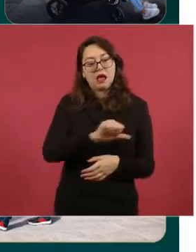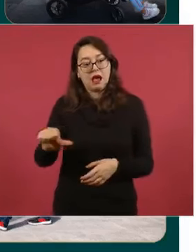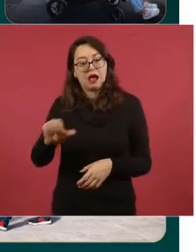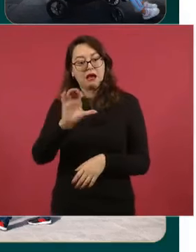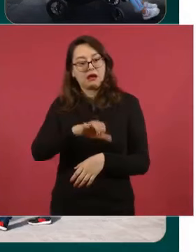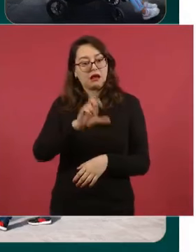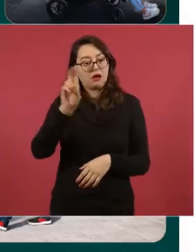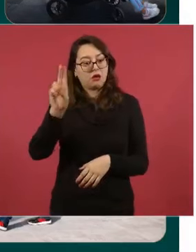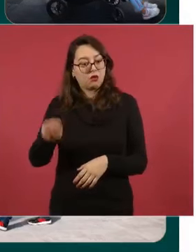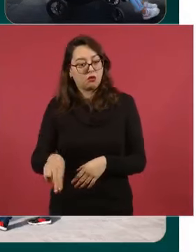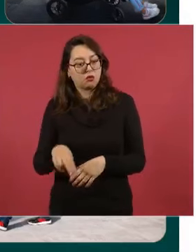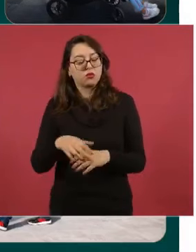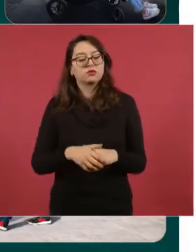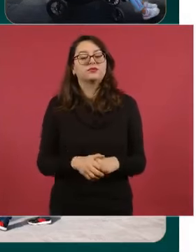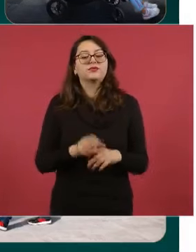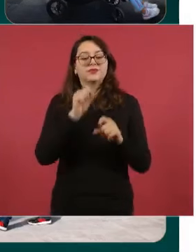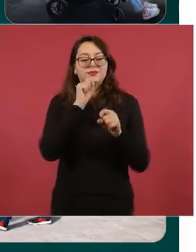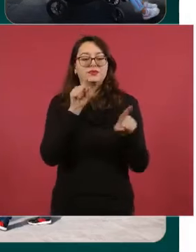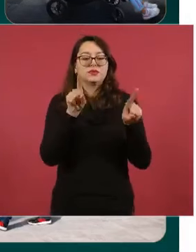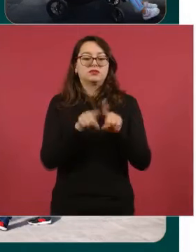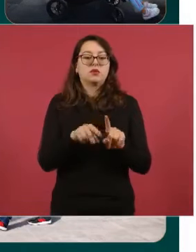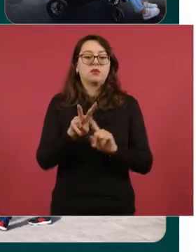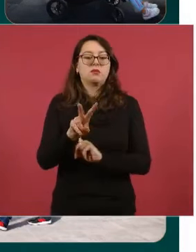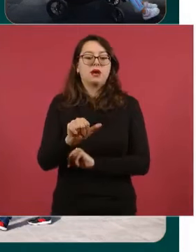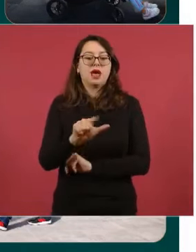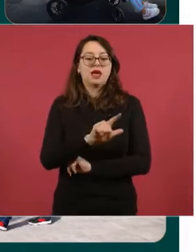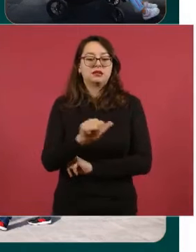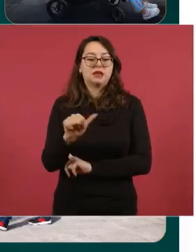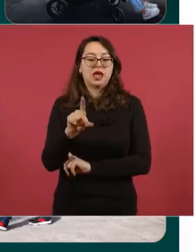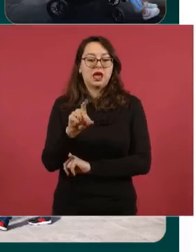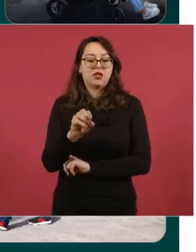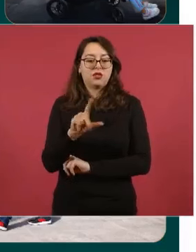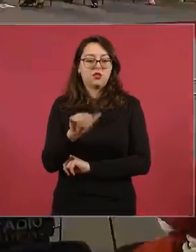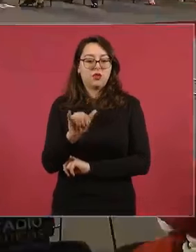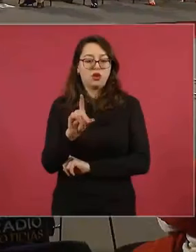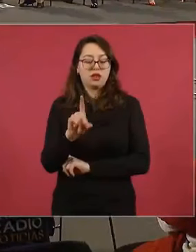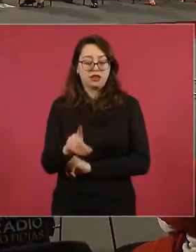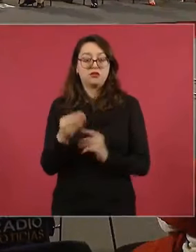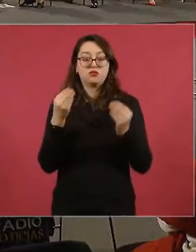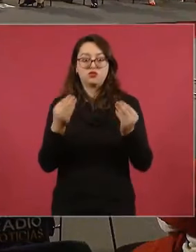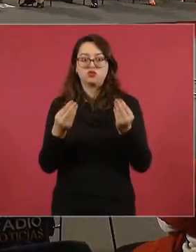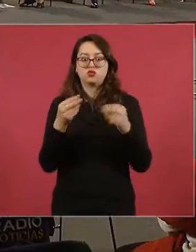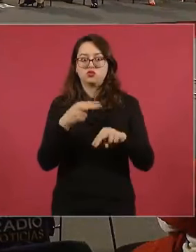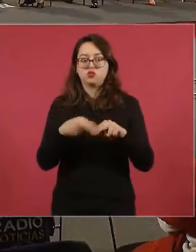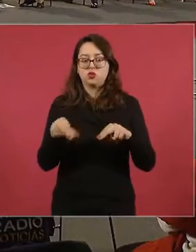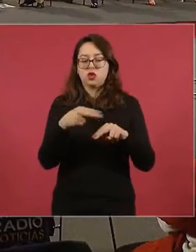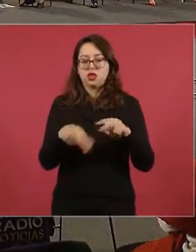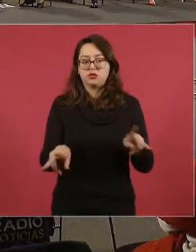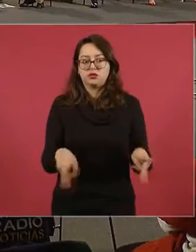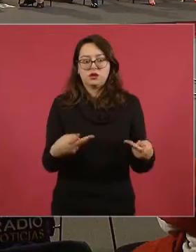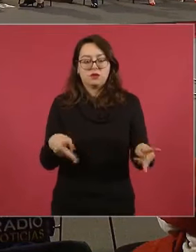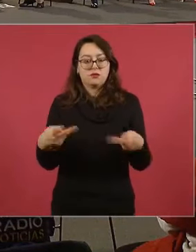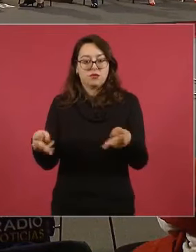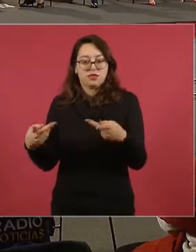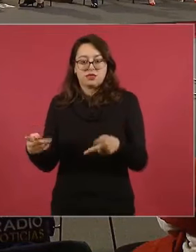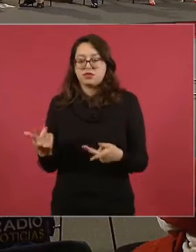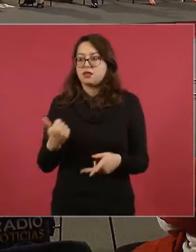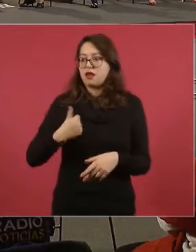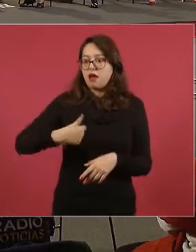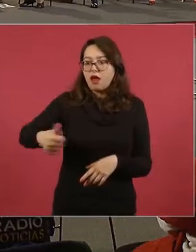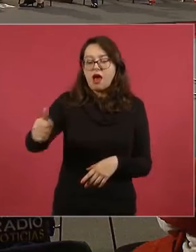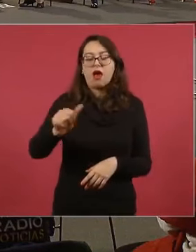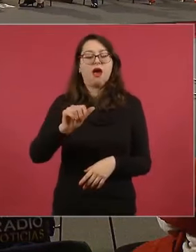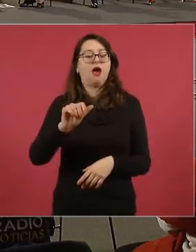descubrimos también que en Valladolid estamos teniendo también movilidades importantes desde Valladolid hacia Cancún